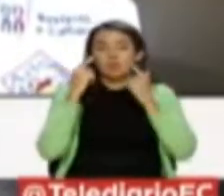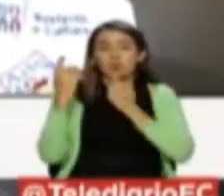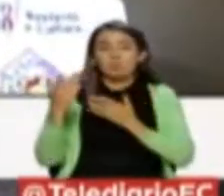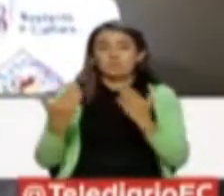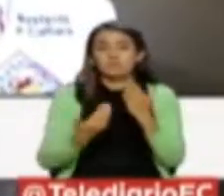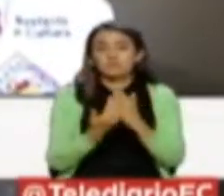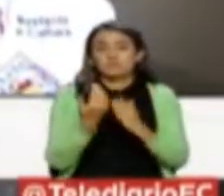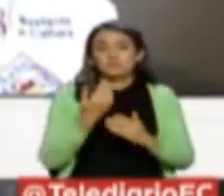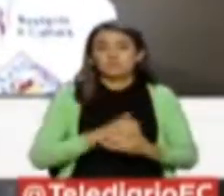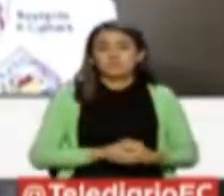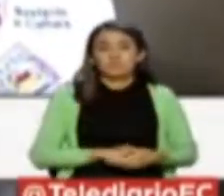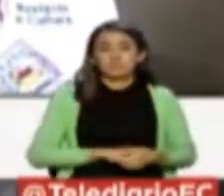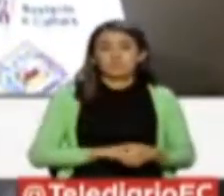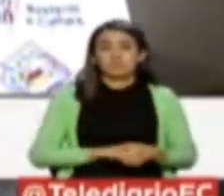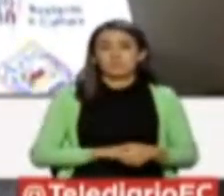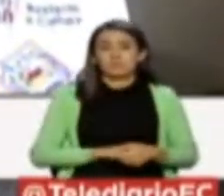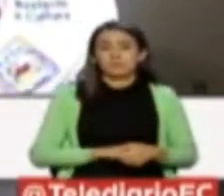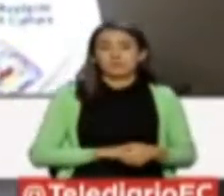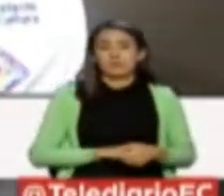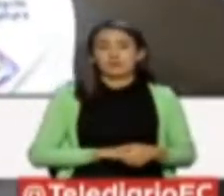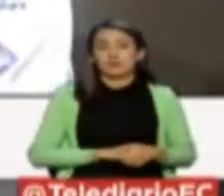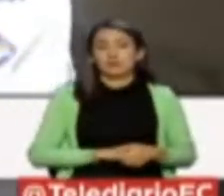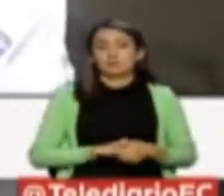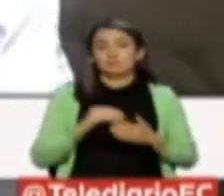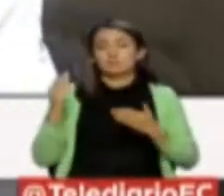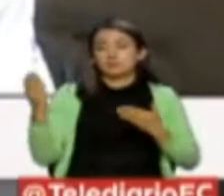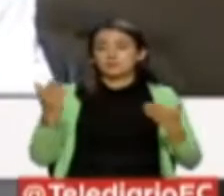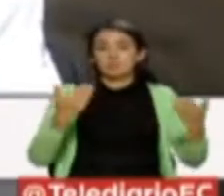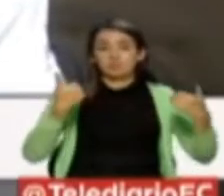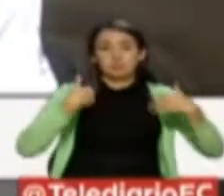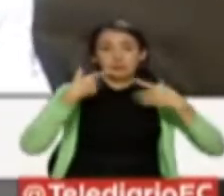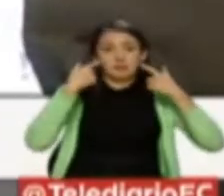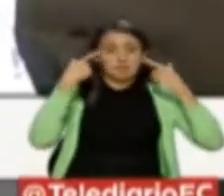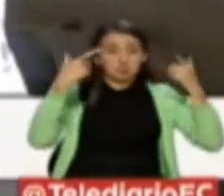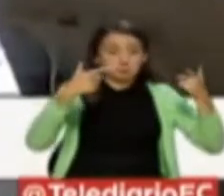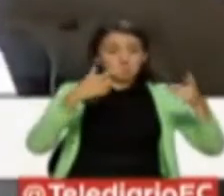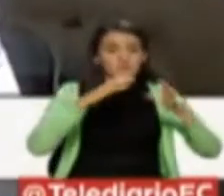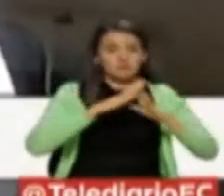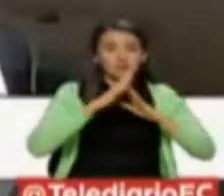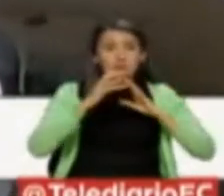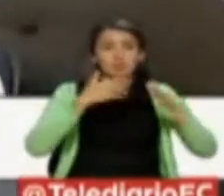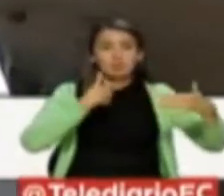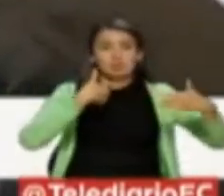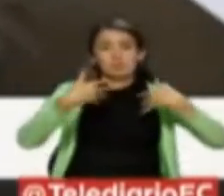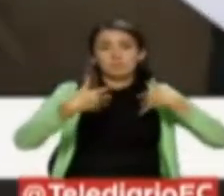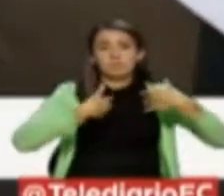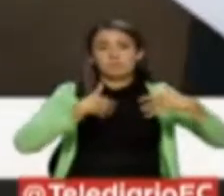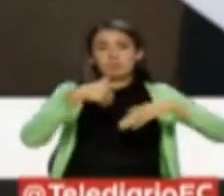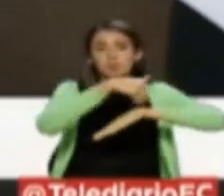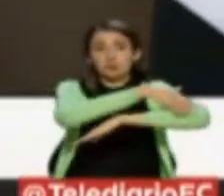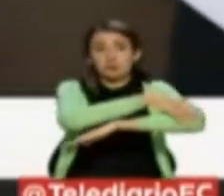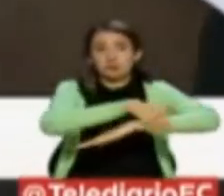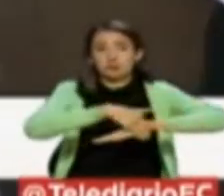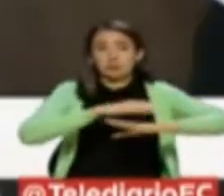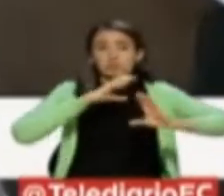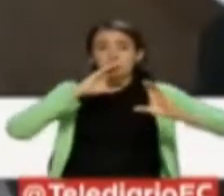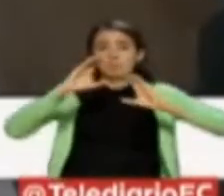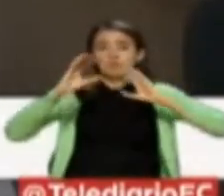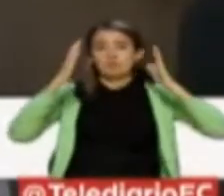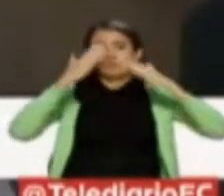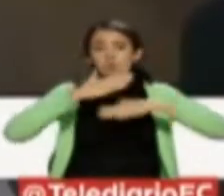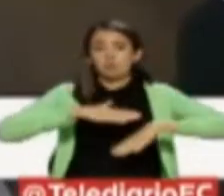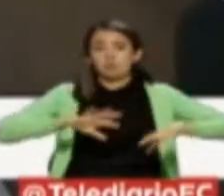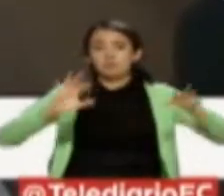estas obras? Nada, que simplemente se acerque al artista y pregunte. El artista estamos prestos